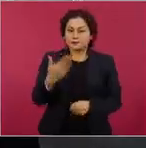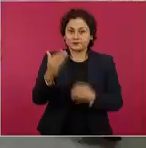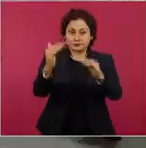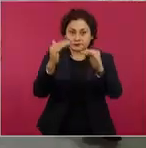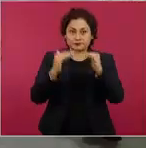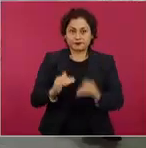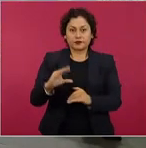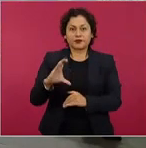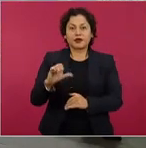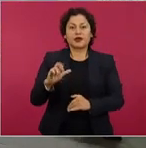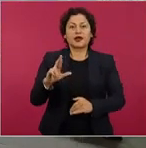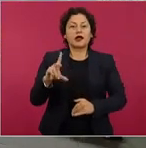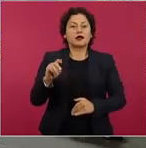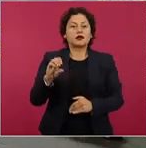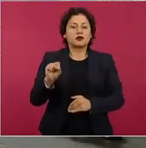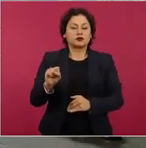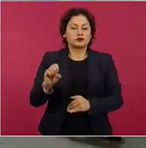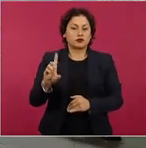Carlos Domínguez.